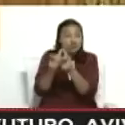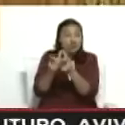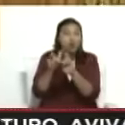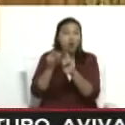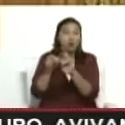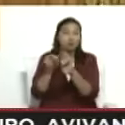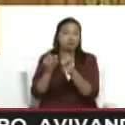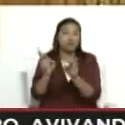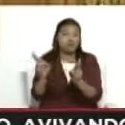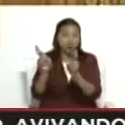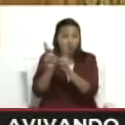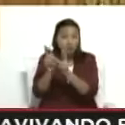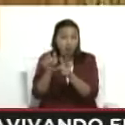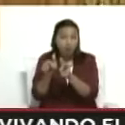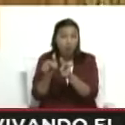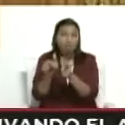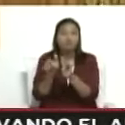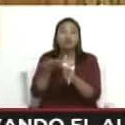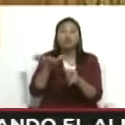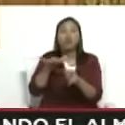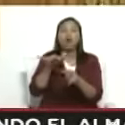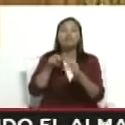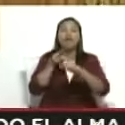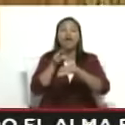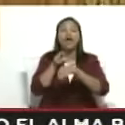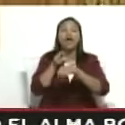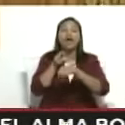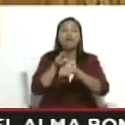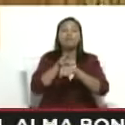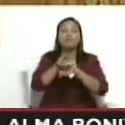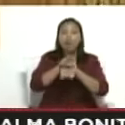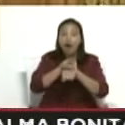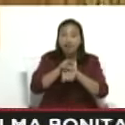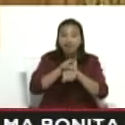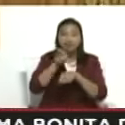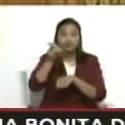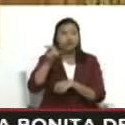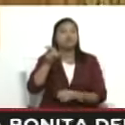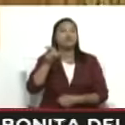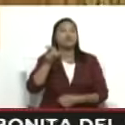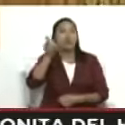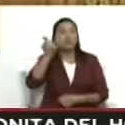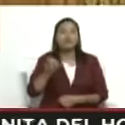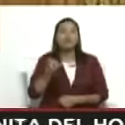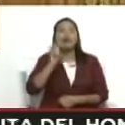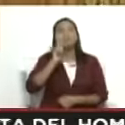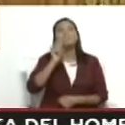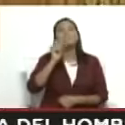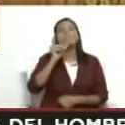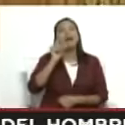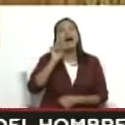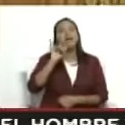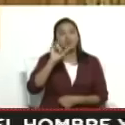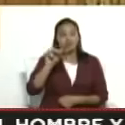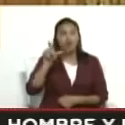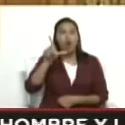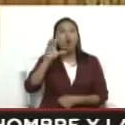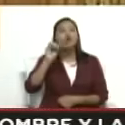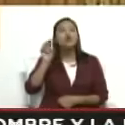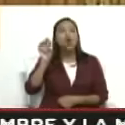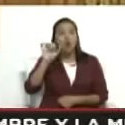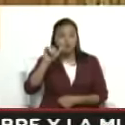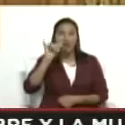hubo una reunión en el fuerte, a petición de Padrino. Sí, el mismo Padrino López, porque usted vea que son los